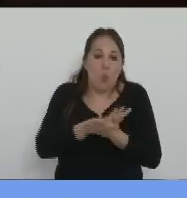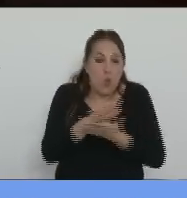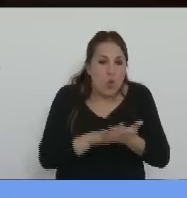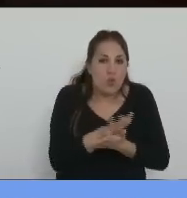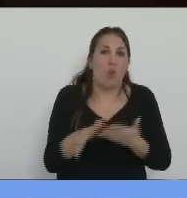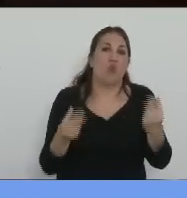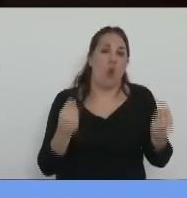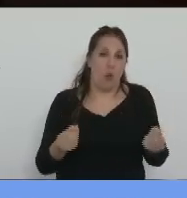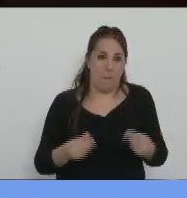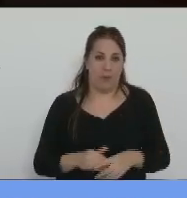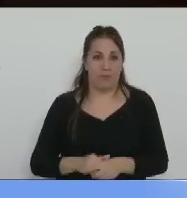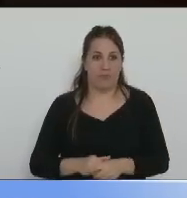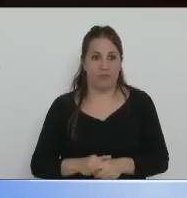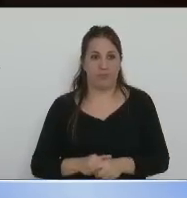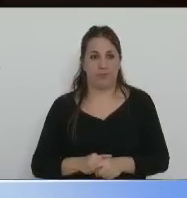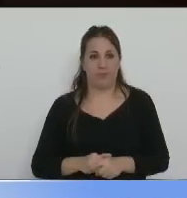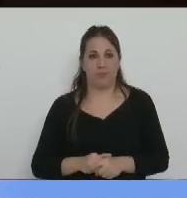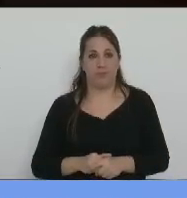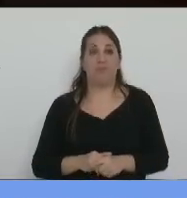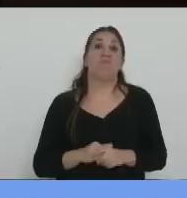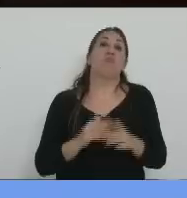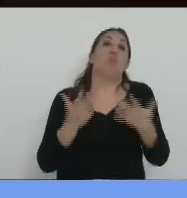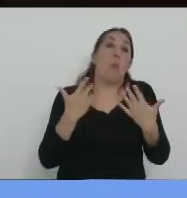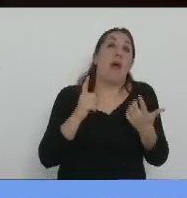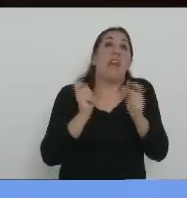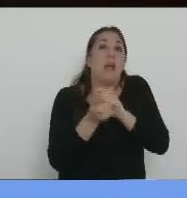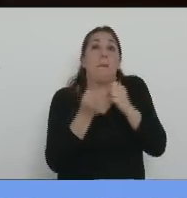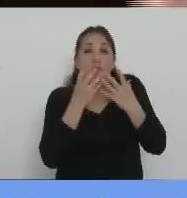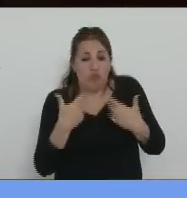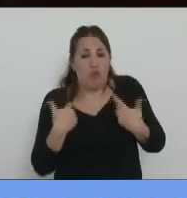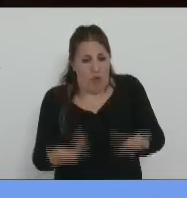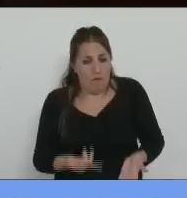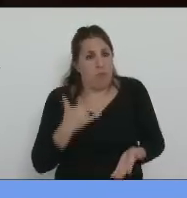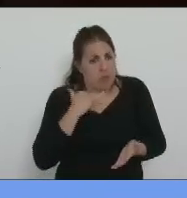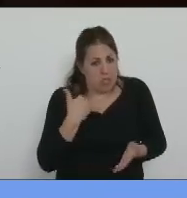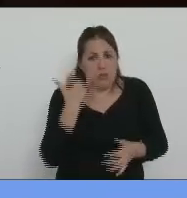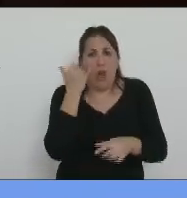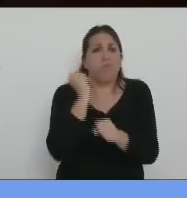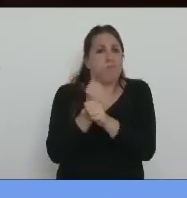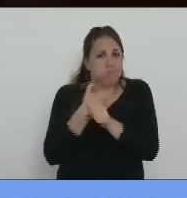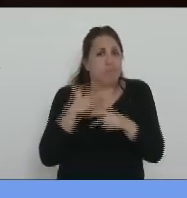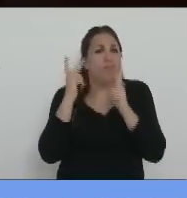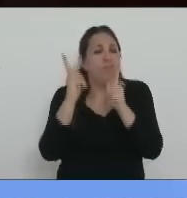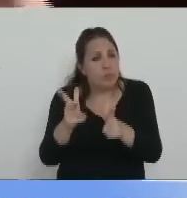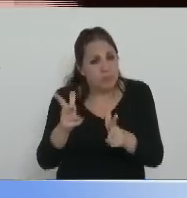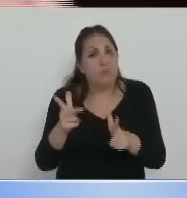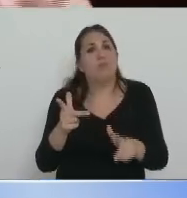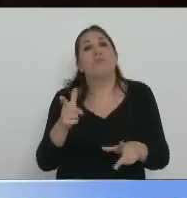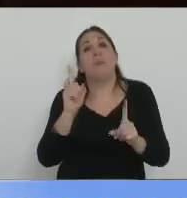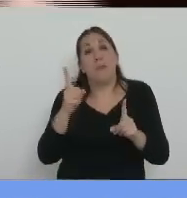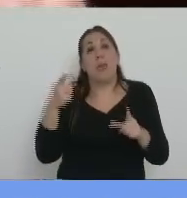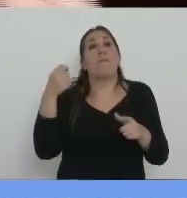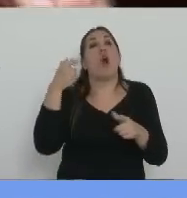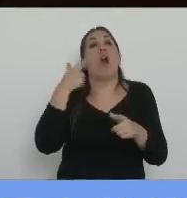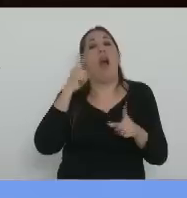solución podrá mejorarse estamos dispuestos a hacerlo se lo dijimos es más de los aportes que